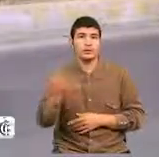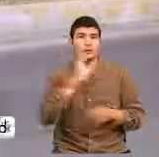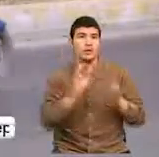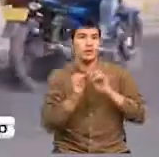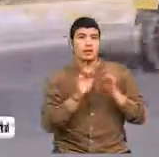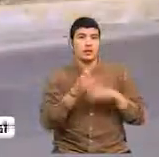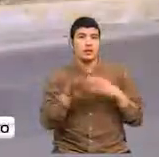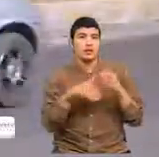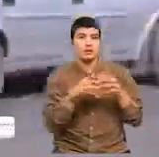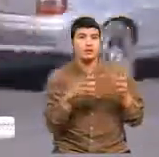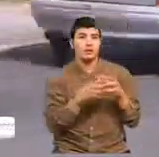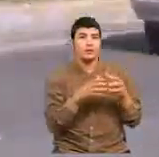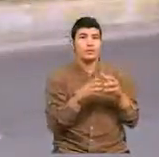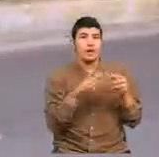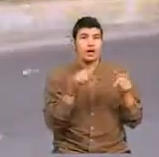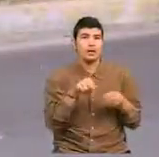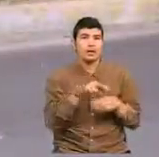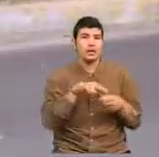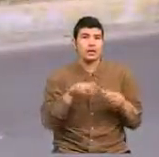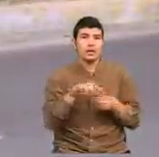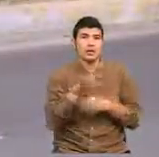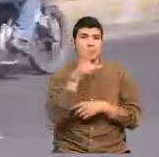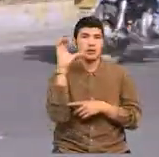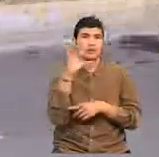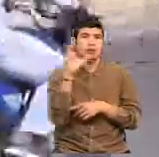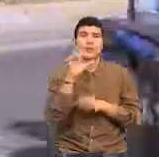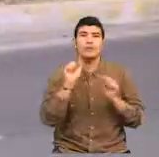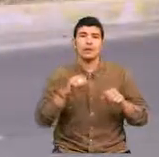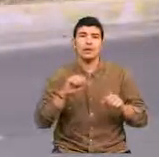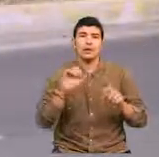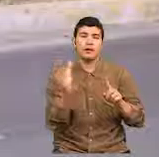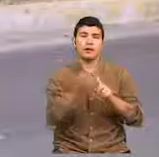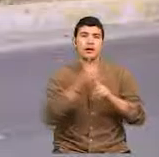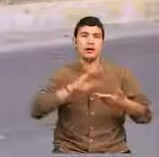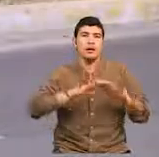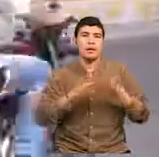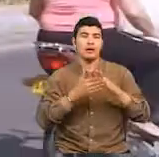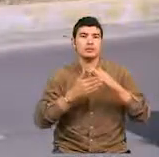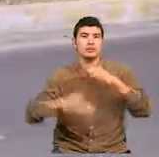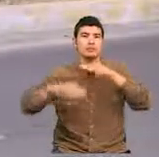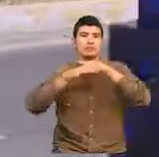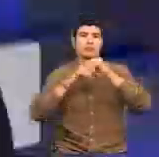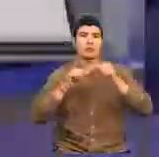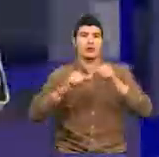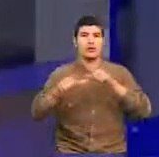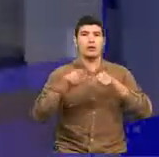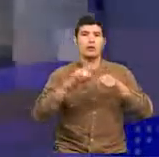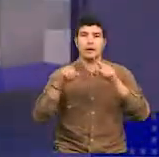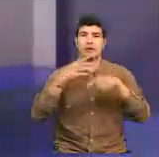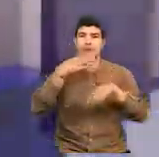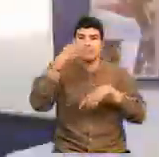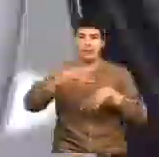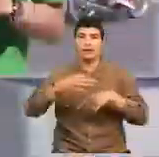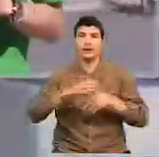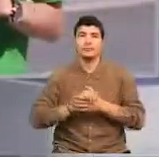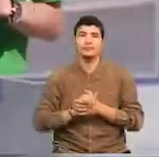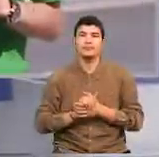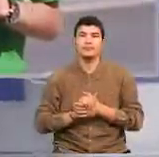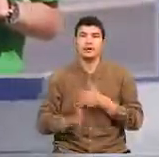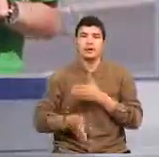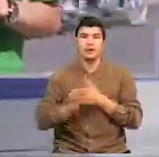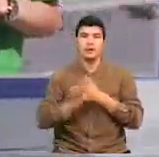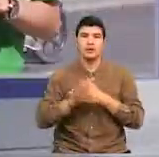todos los actores del conflicto en esta región del país para alcanzar una paz estable y duradera, pero ante todo, real. Con la cámara de